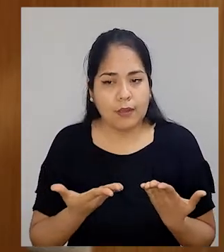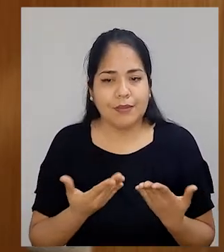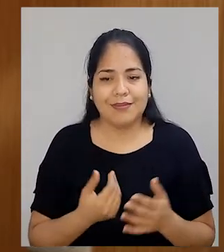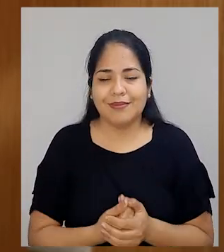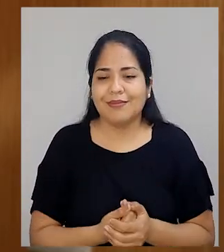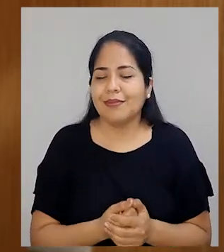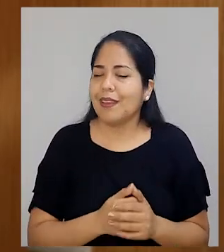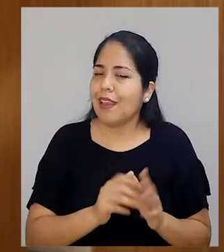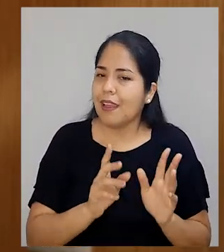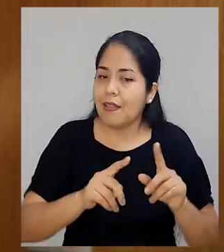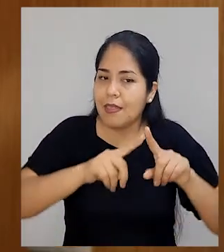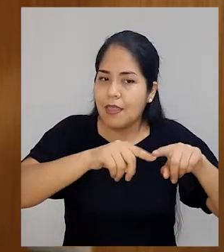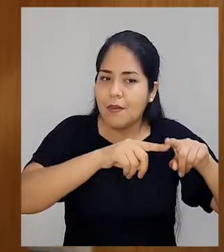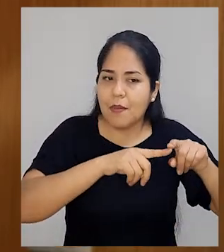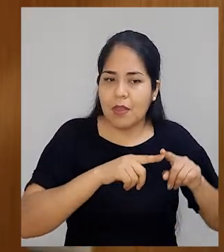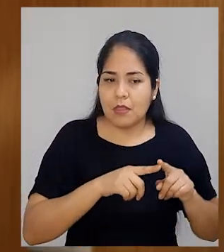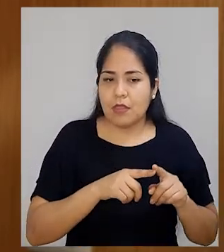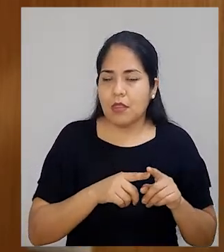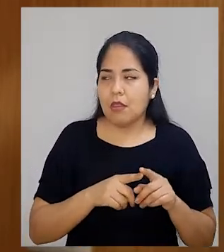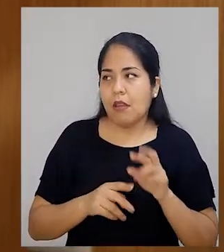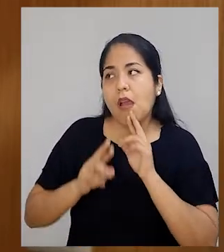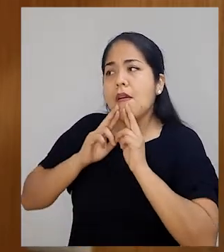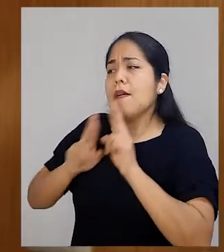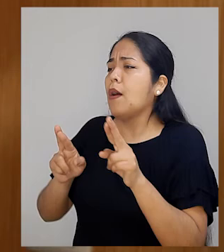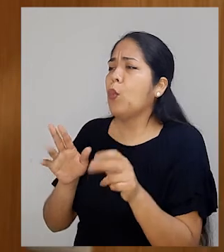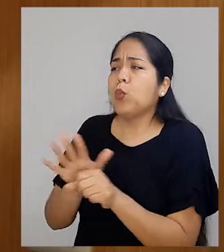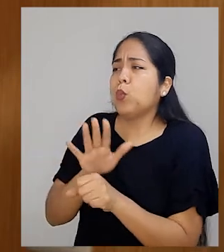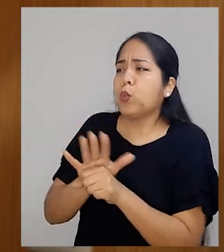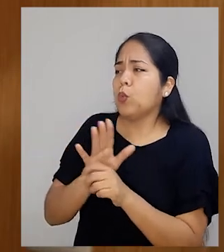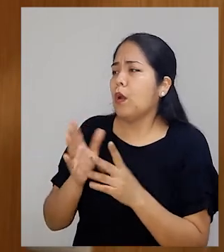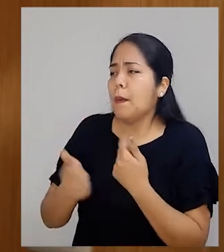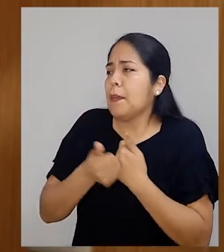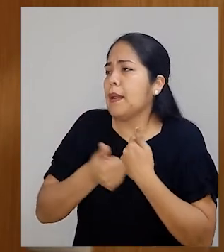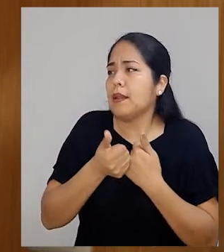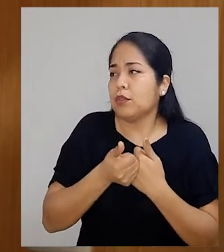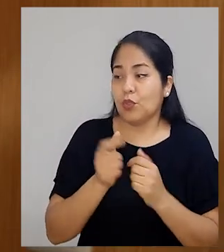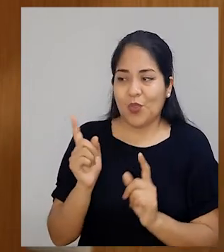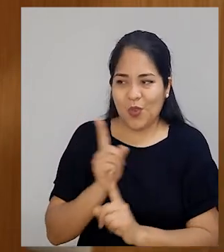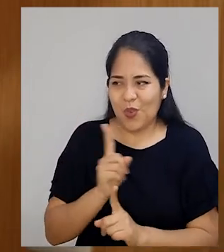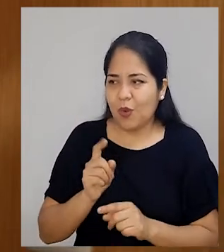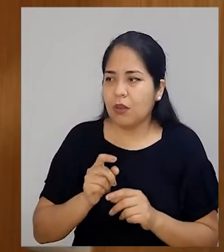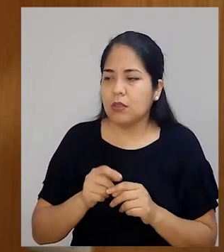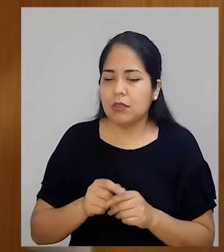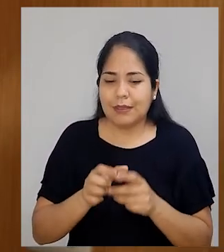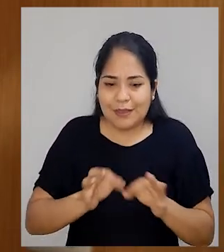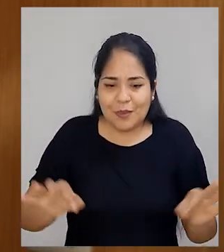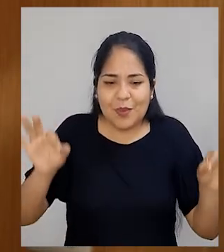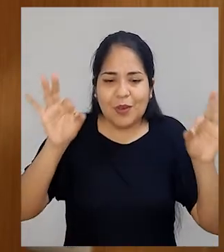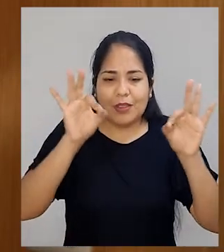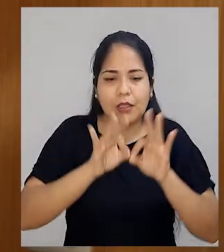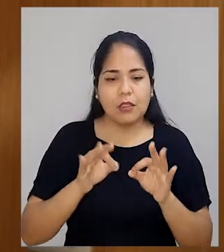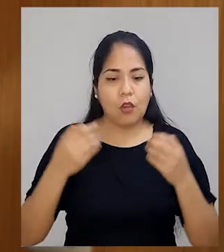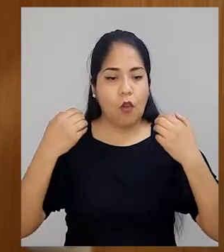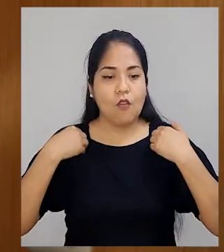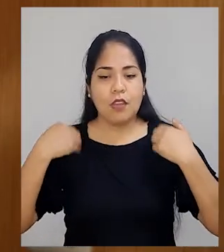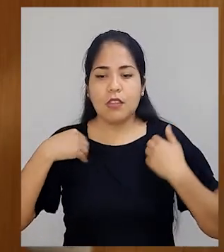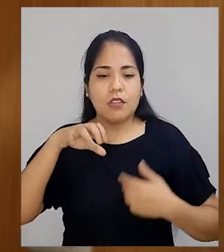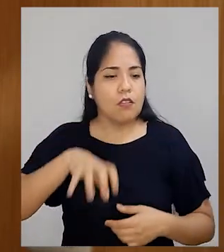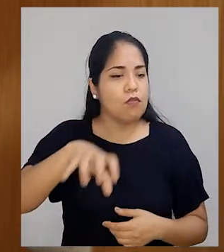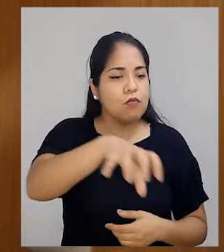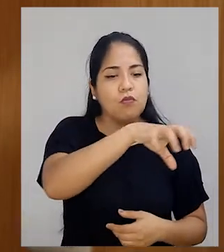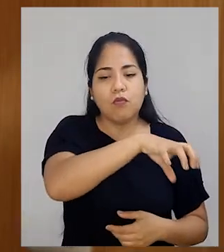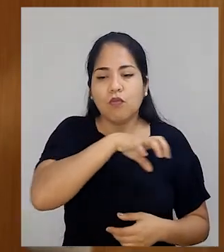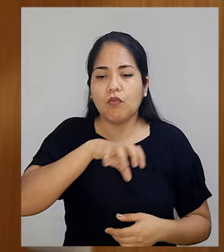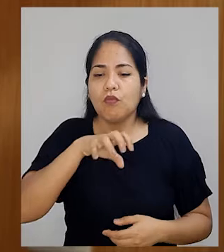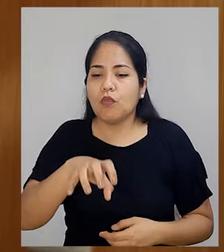¿no? Entonces, no se trata solamente de alegar que realice una actividad de riesgo, sino que tenemos que enfocarnos en cuáles